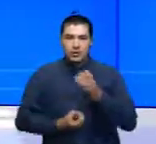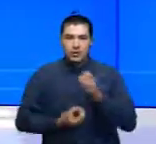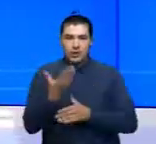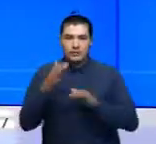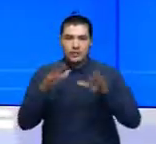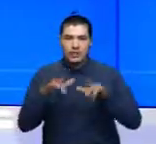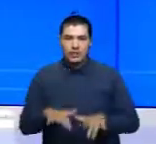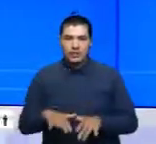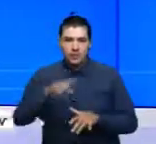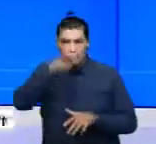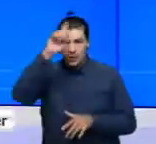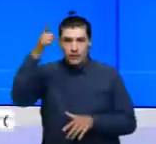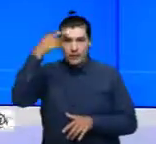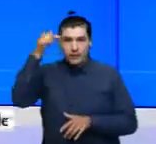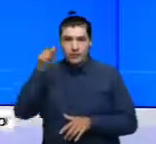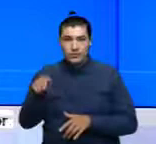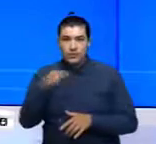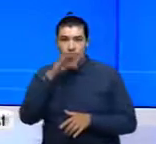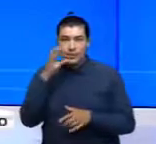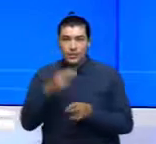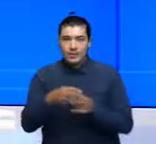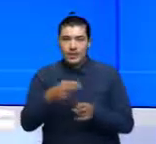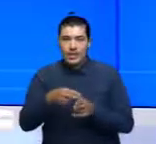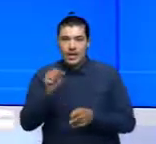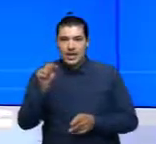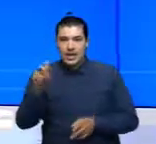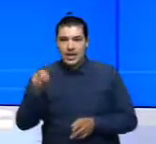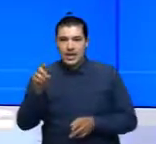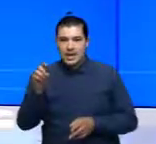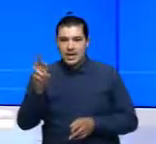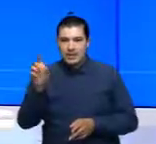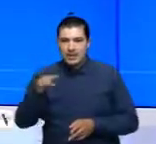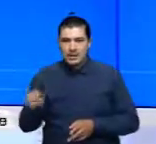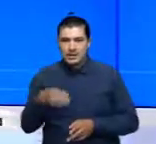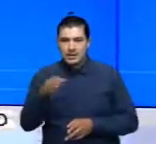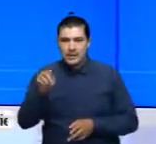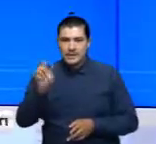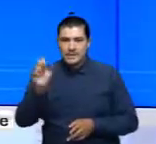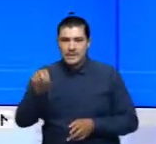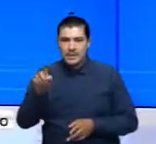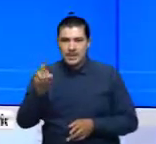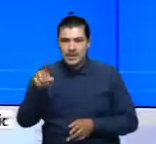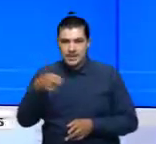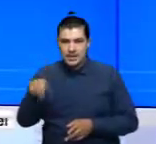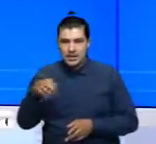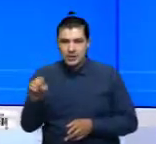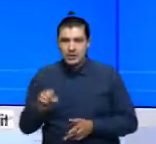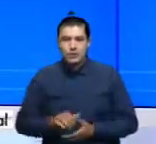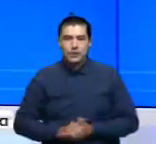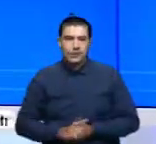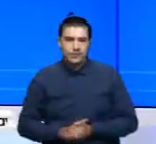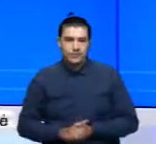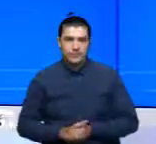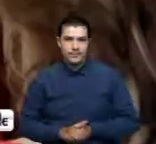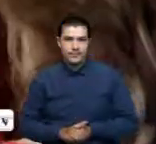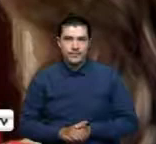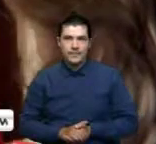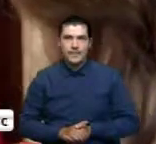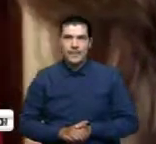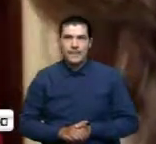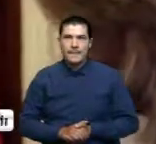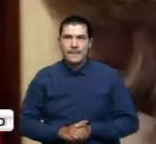santander andrés fandiño bohórquez mientras que el saliente secretario manuel ricardo soriano se va con sus metas cumplidas